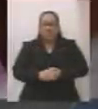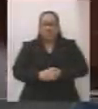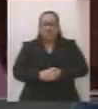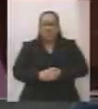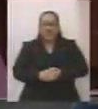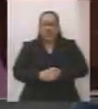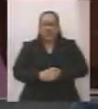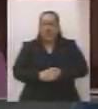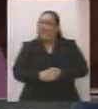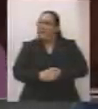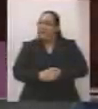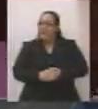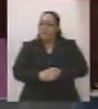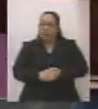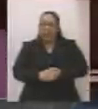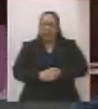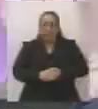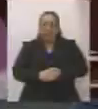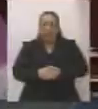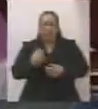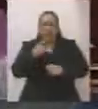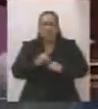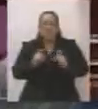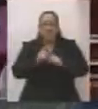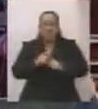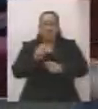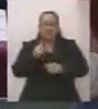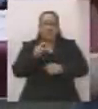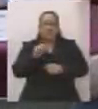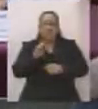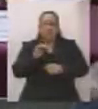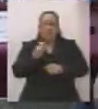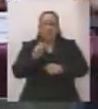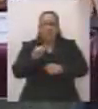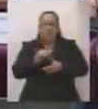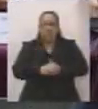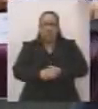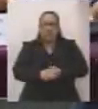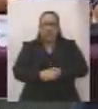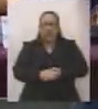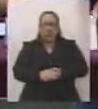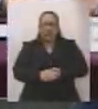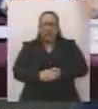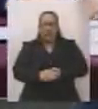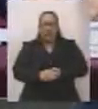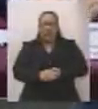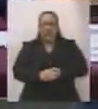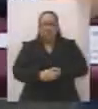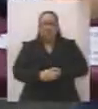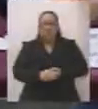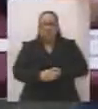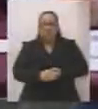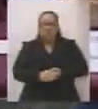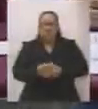Bien, gracias. Tiene el uso de la palabra la máster Arlet Beltrán Barco. Bueno, solo